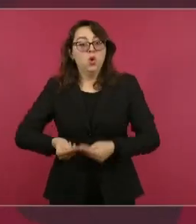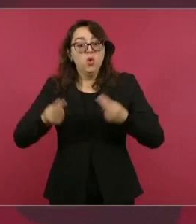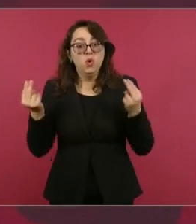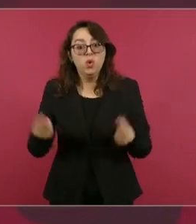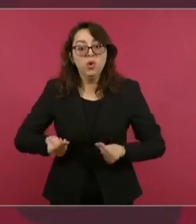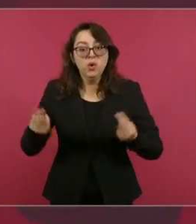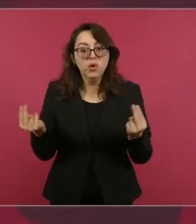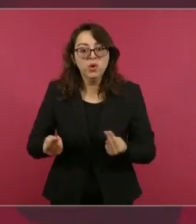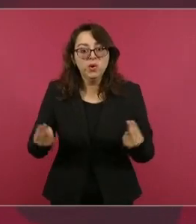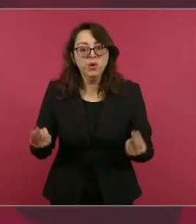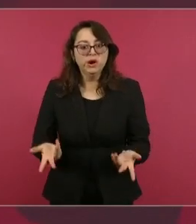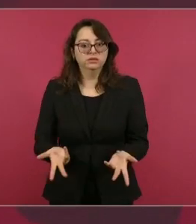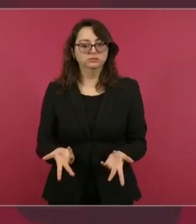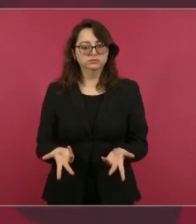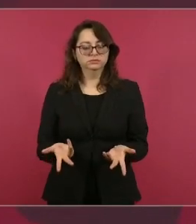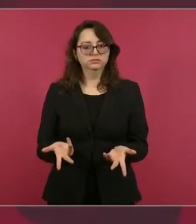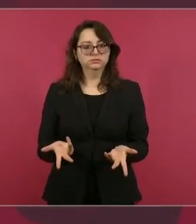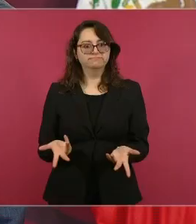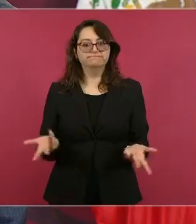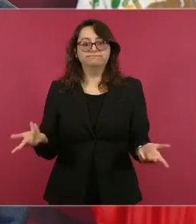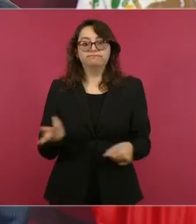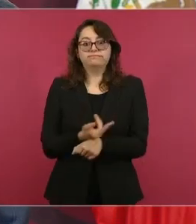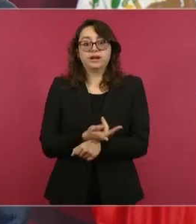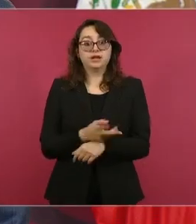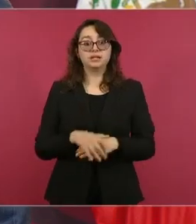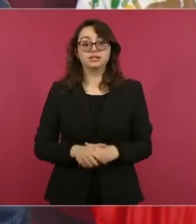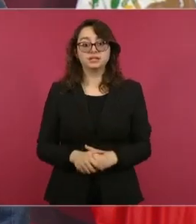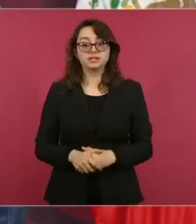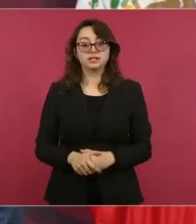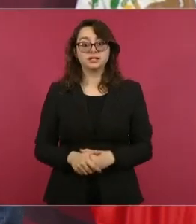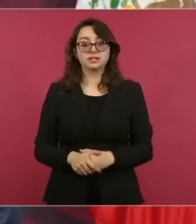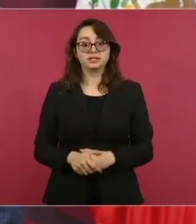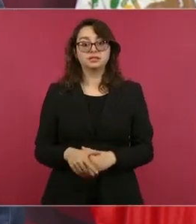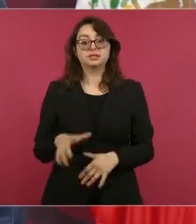A veces, cuando se trata de una concesión que van a poner